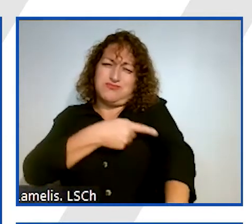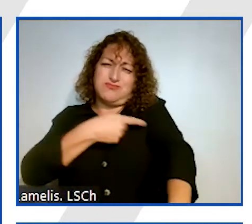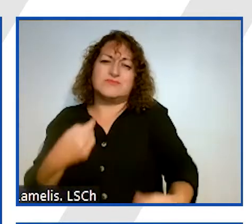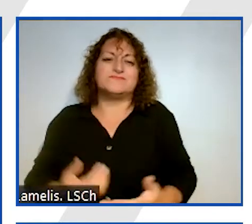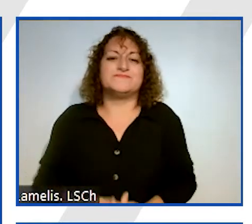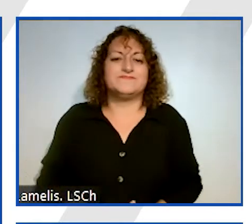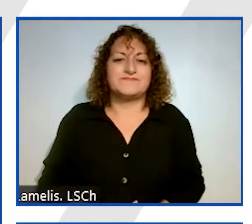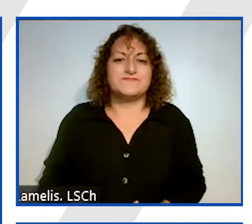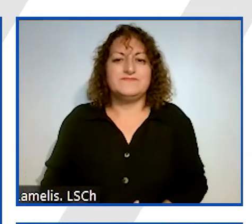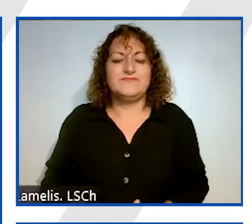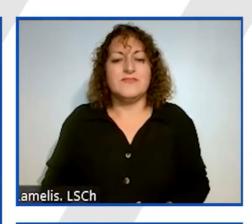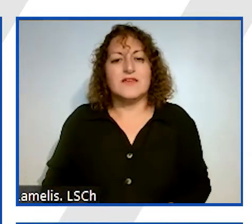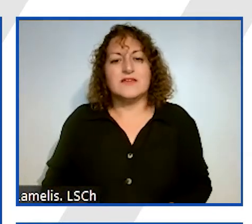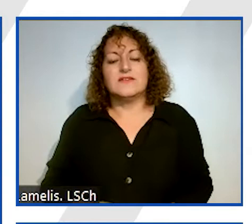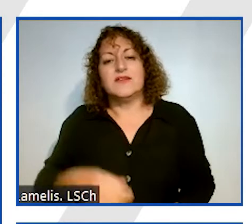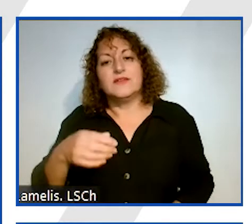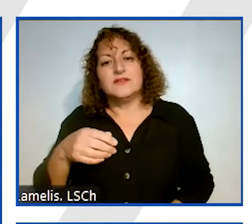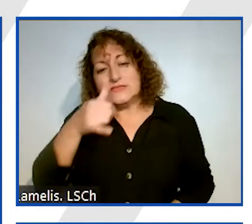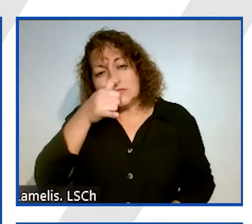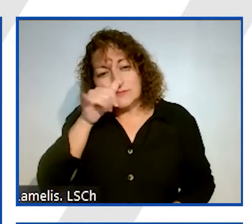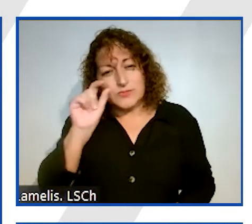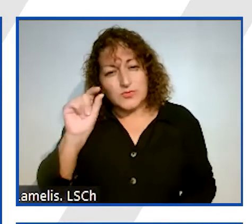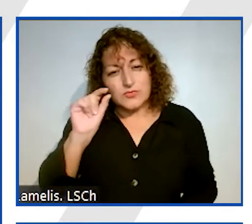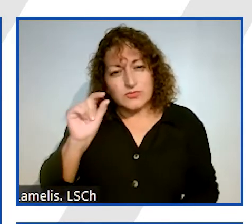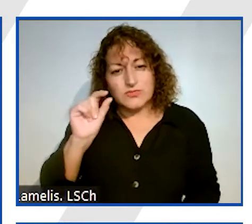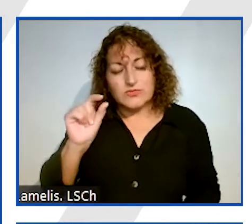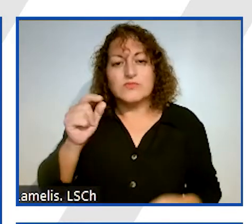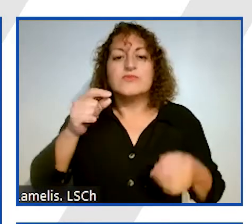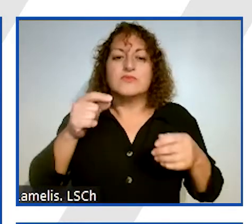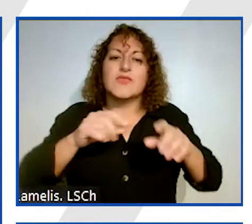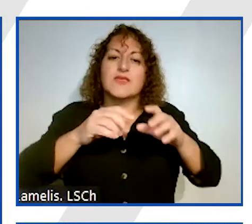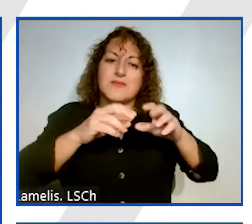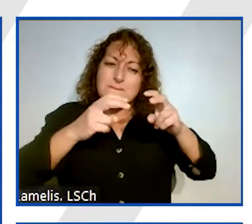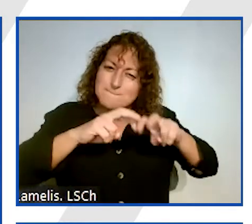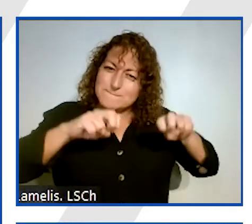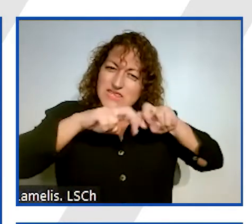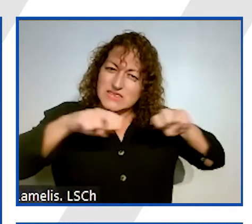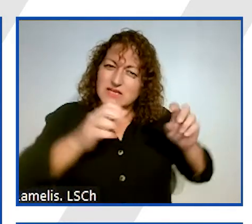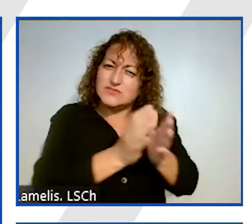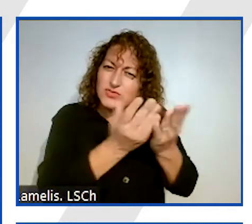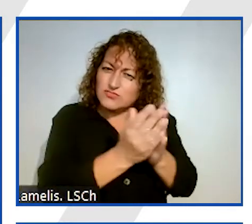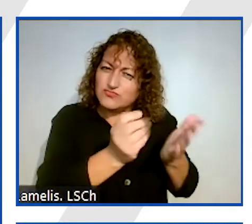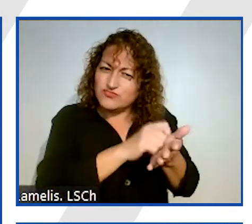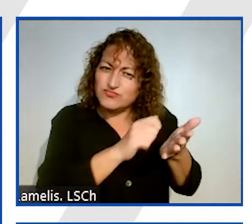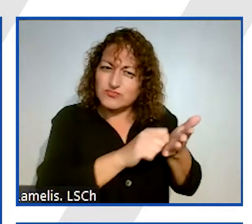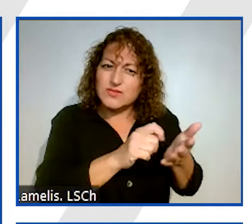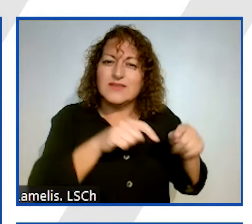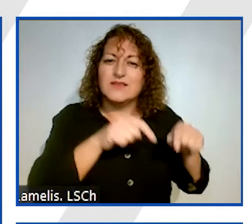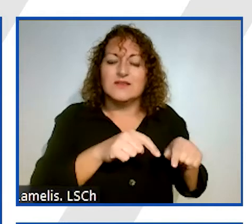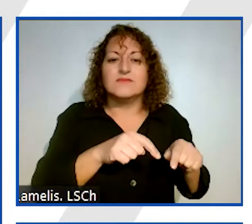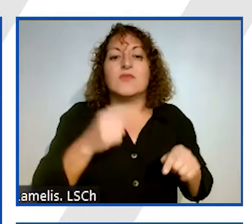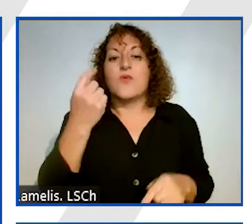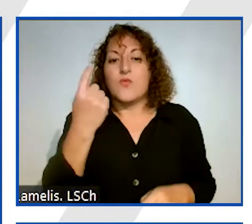se hizo una publicación, una investigación, de un tiburón que dataron aproximadamente de 430